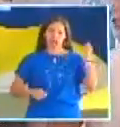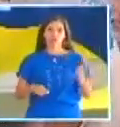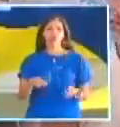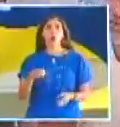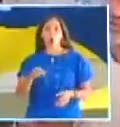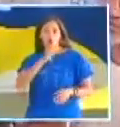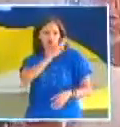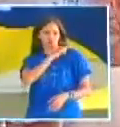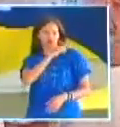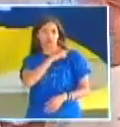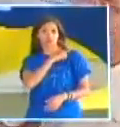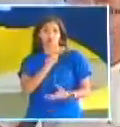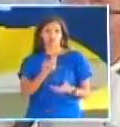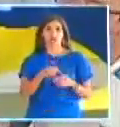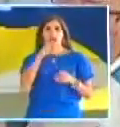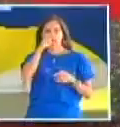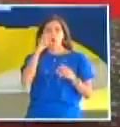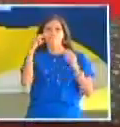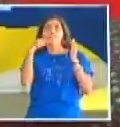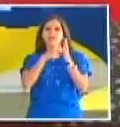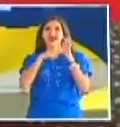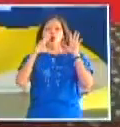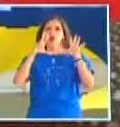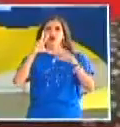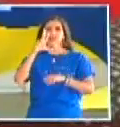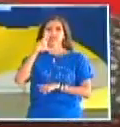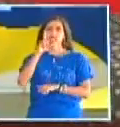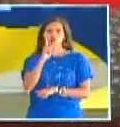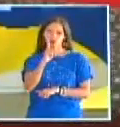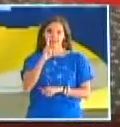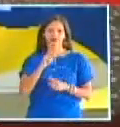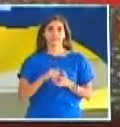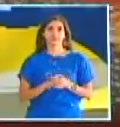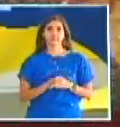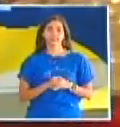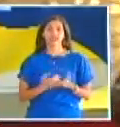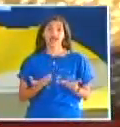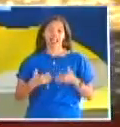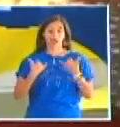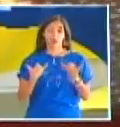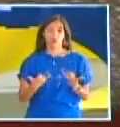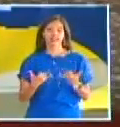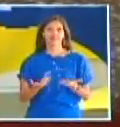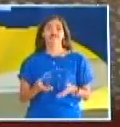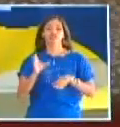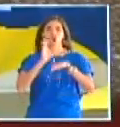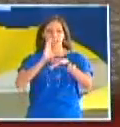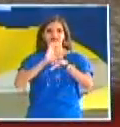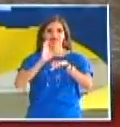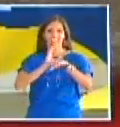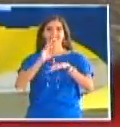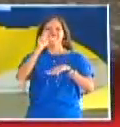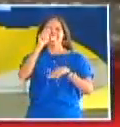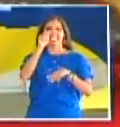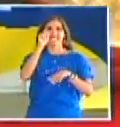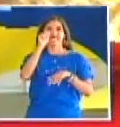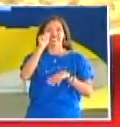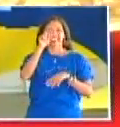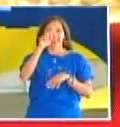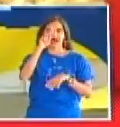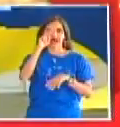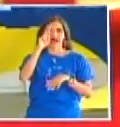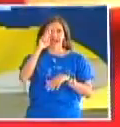alto rango en el año de 1831. A continuación, ciudadano Tarek William